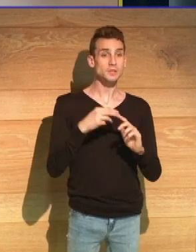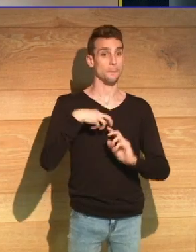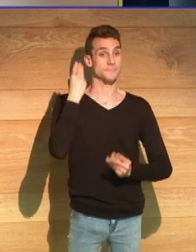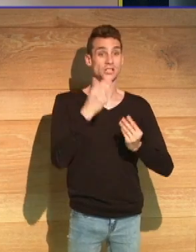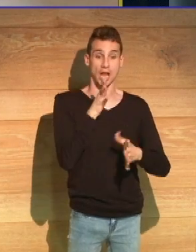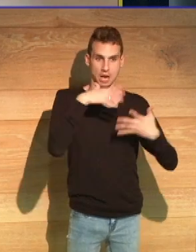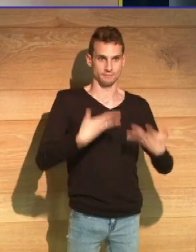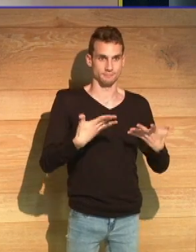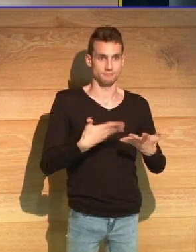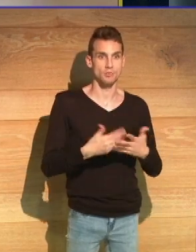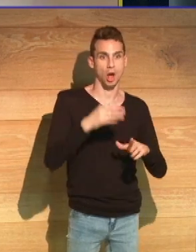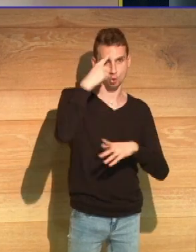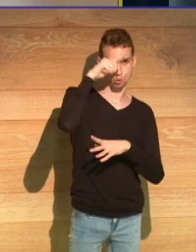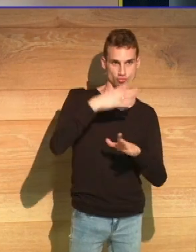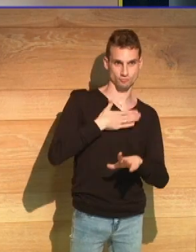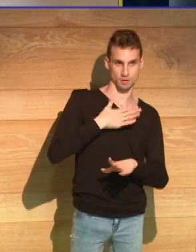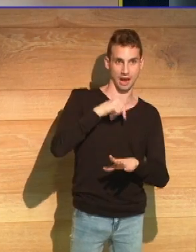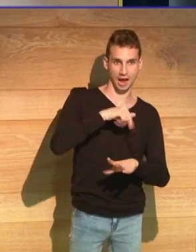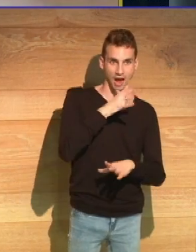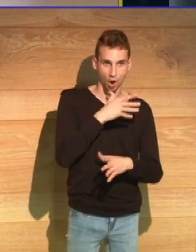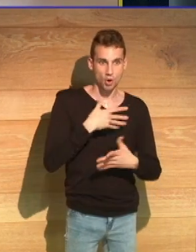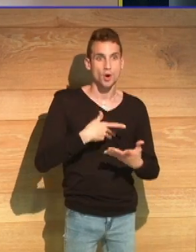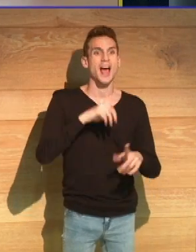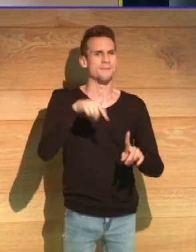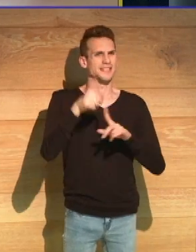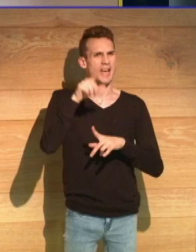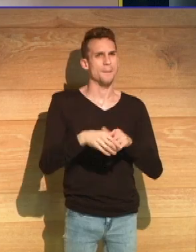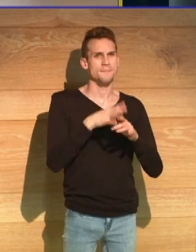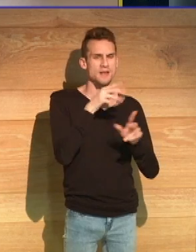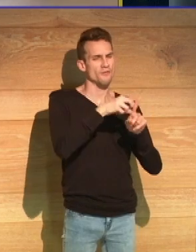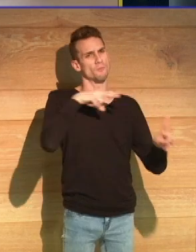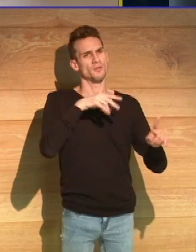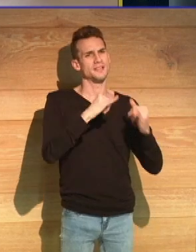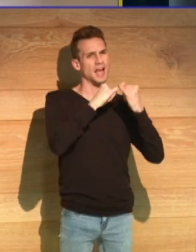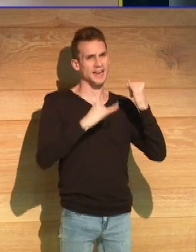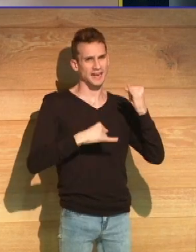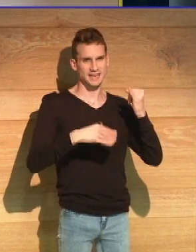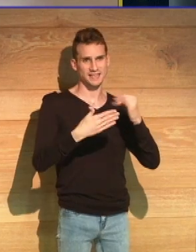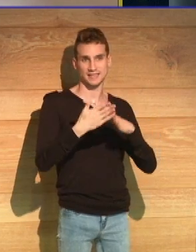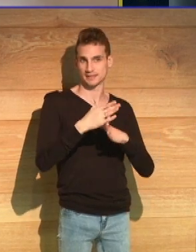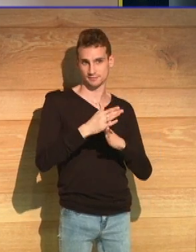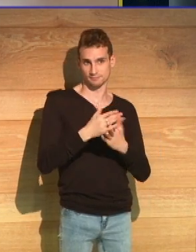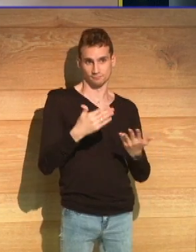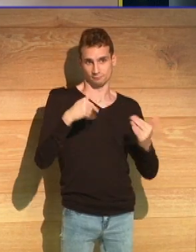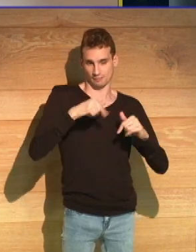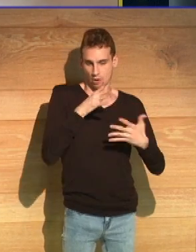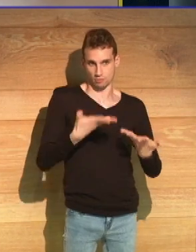en la cultura de hoy como en la manera en la que miramos a las grandes crisis sistémicas que tenemos, eso lo hemos reconocido.